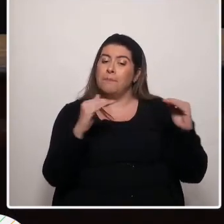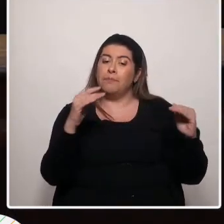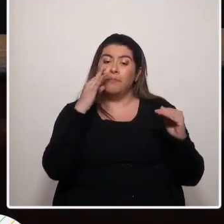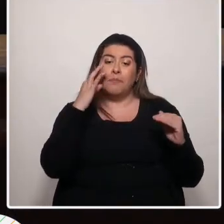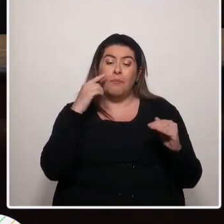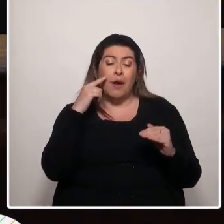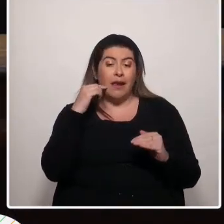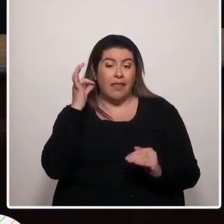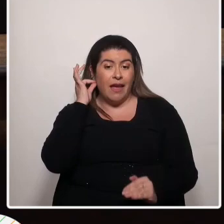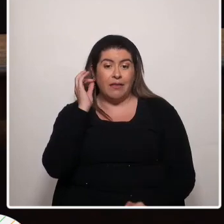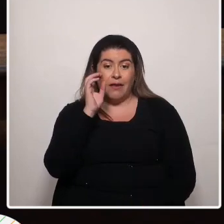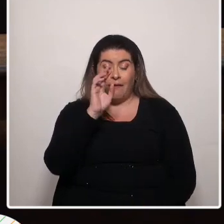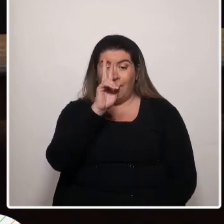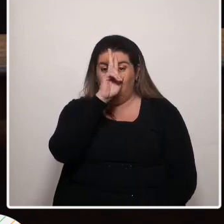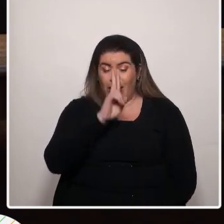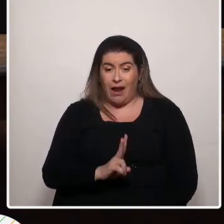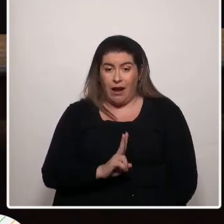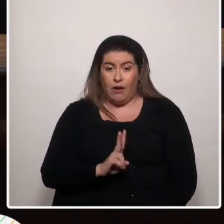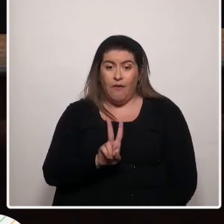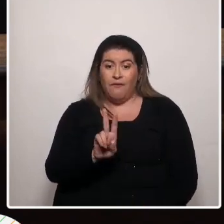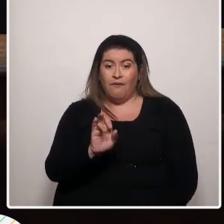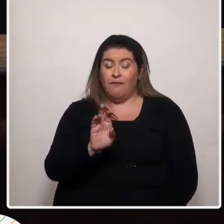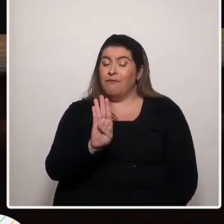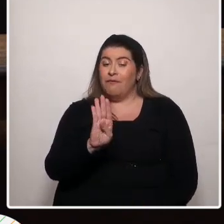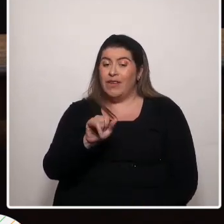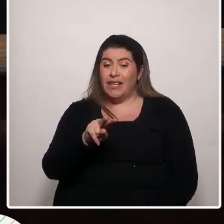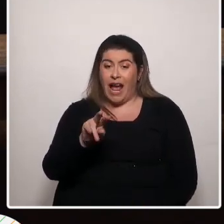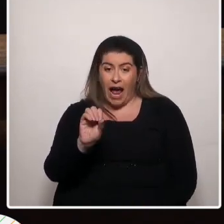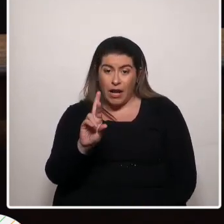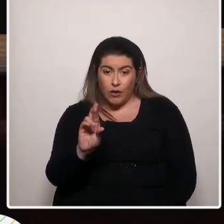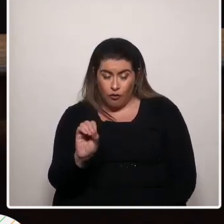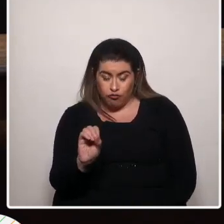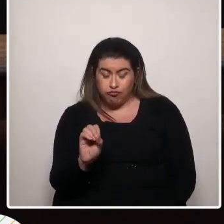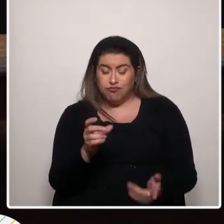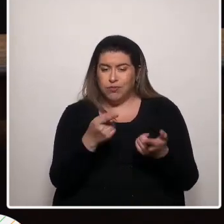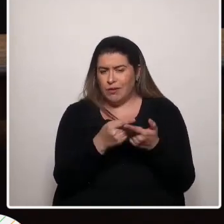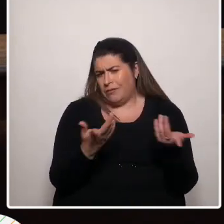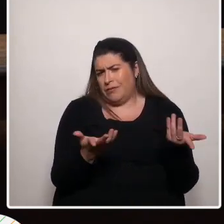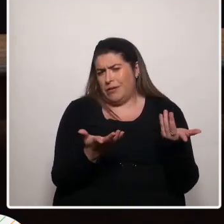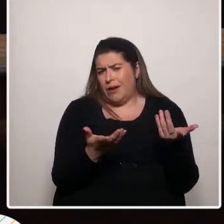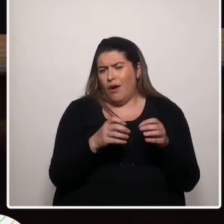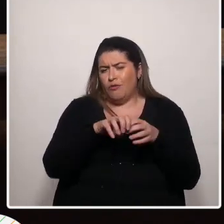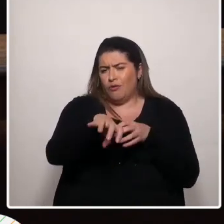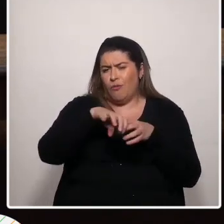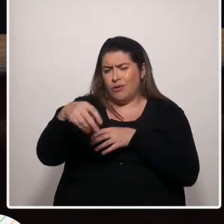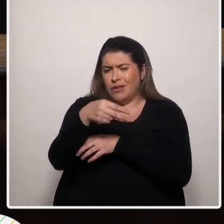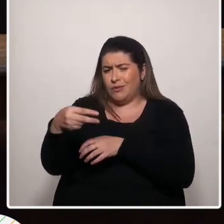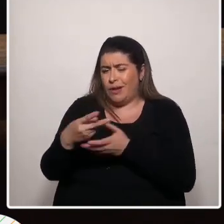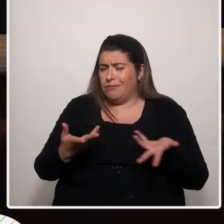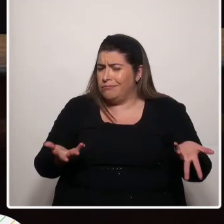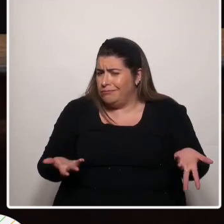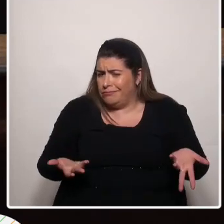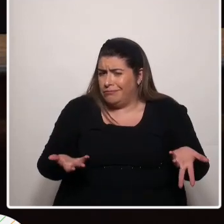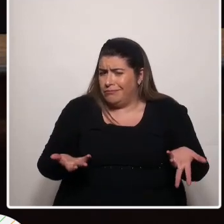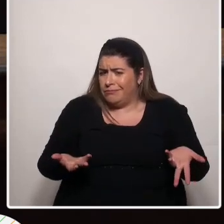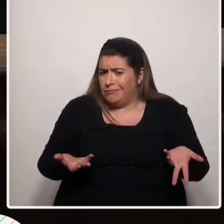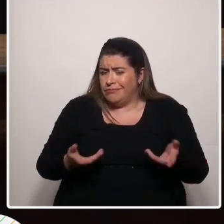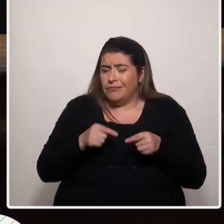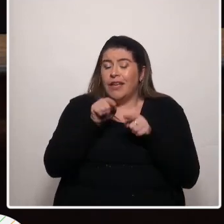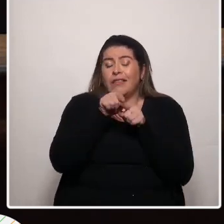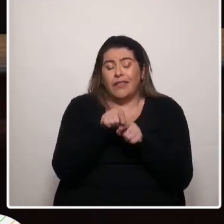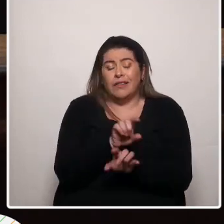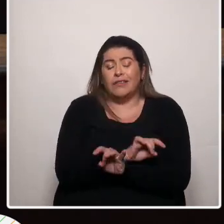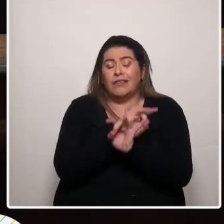binario sería restrictivo de las disidencias sexuales. Entonces, a mi entender, tiene que entenderse tal como lo